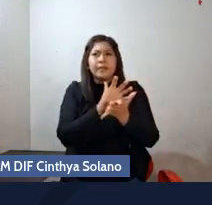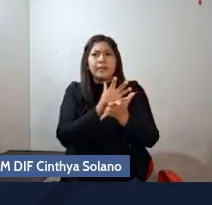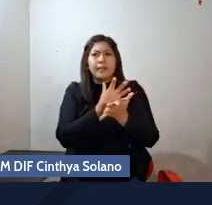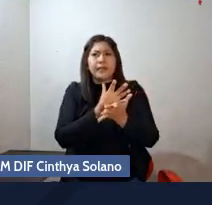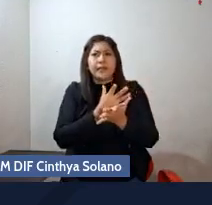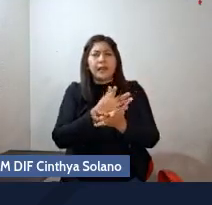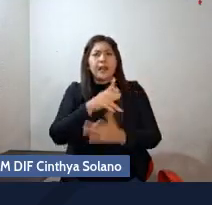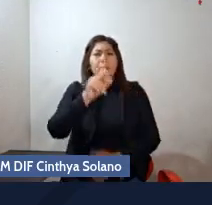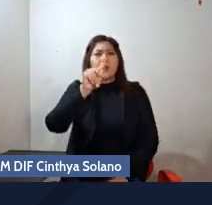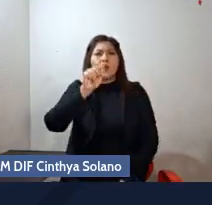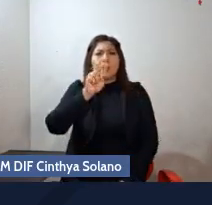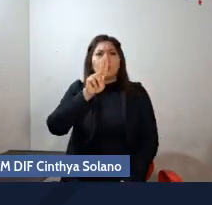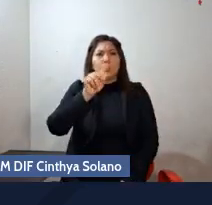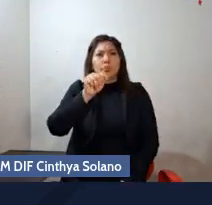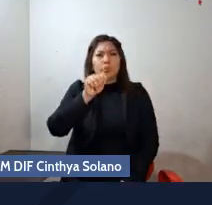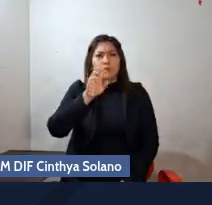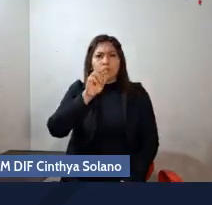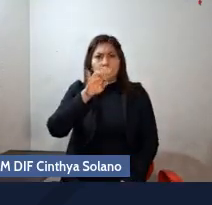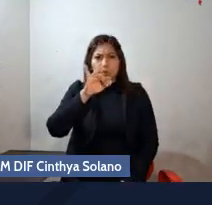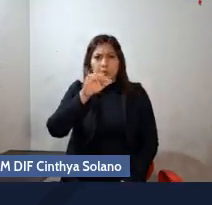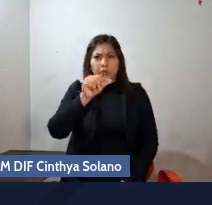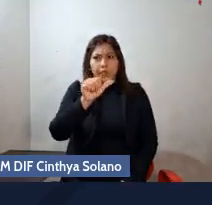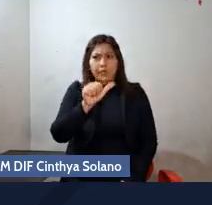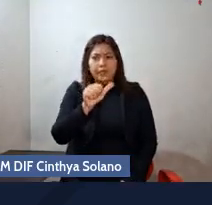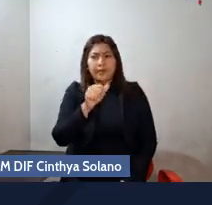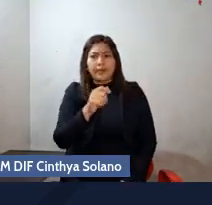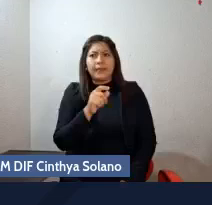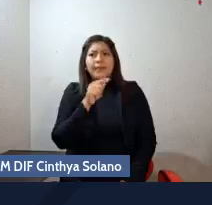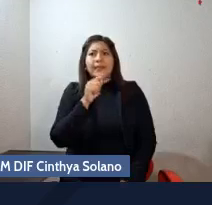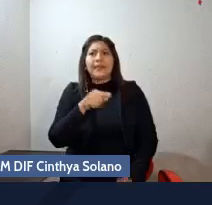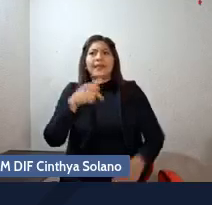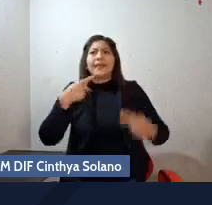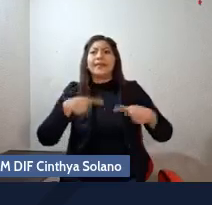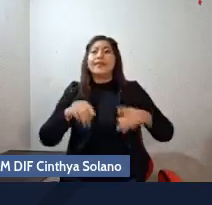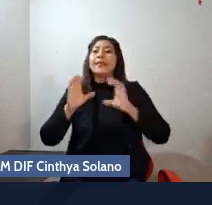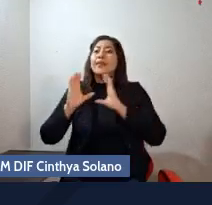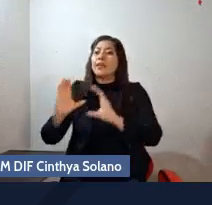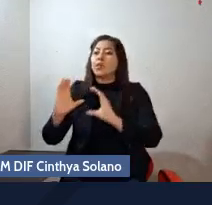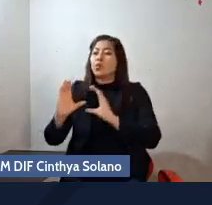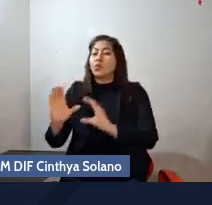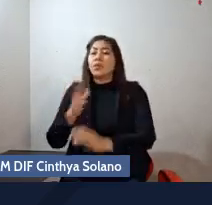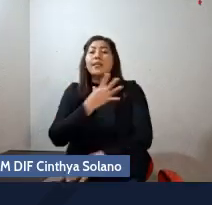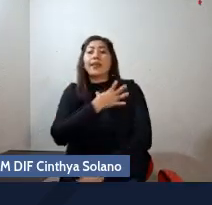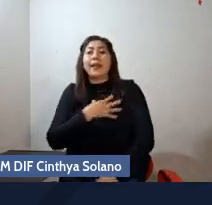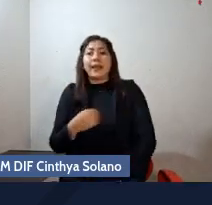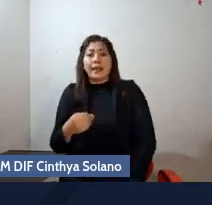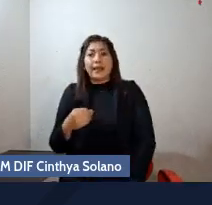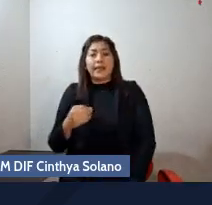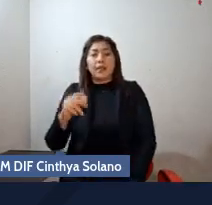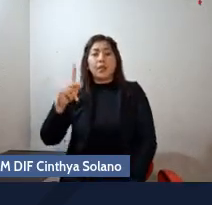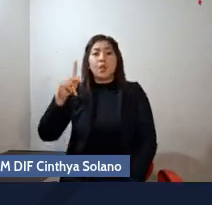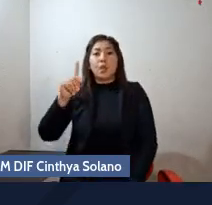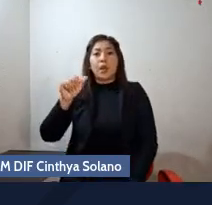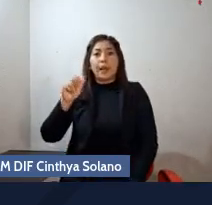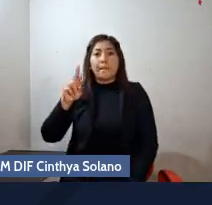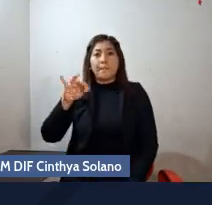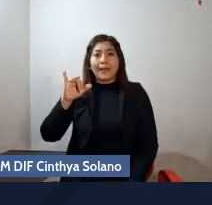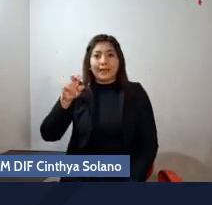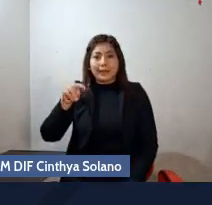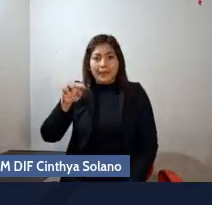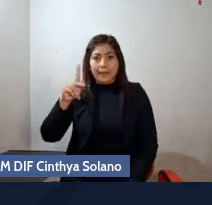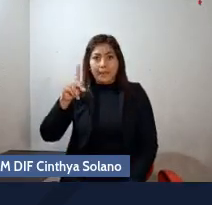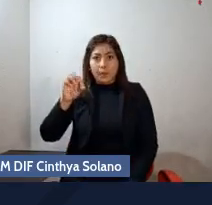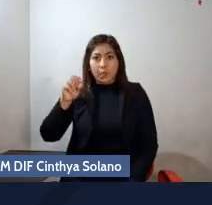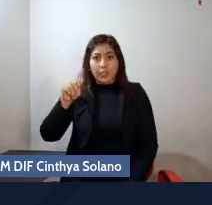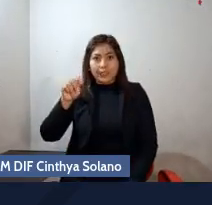es quien ejerce la patria potestad. Entonces, sí tendríamos que radicar la sucesión ante un juez